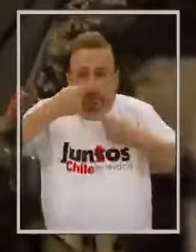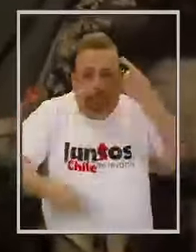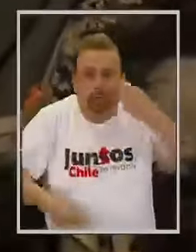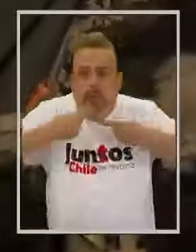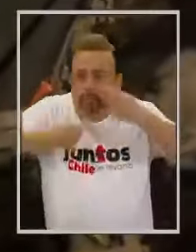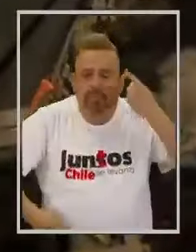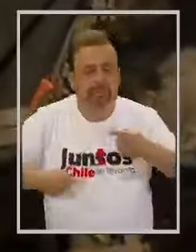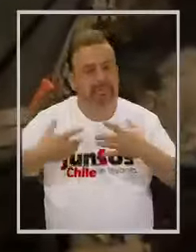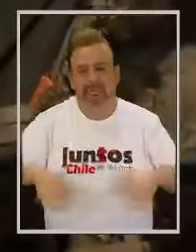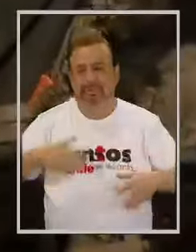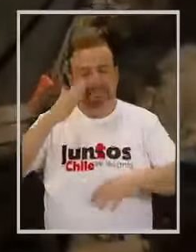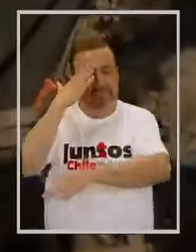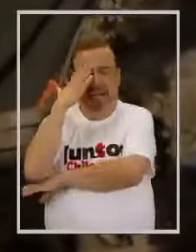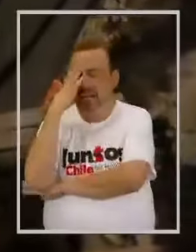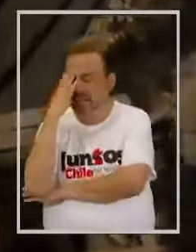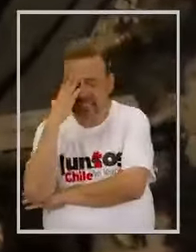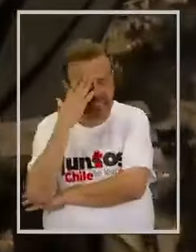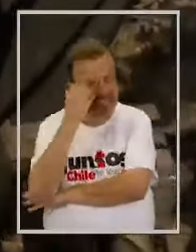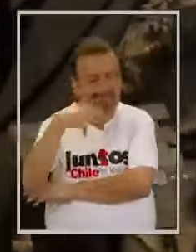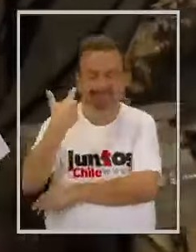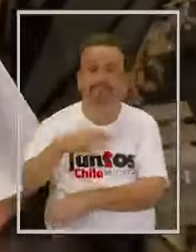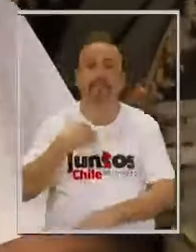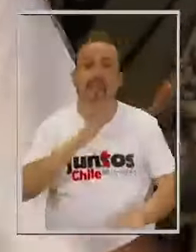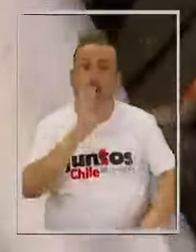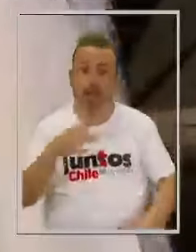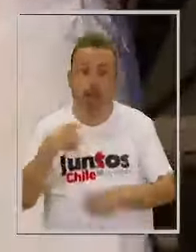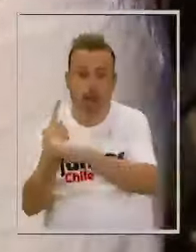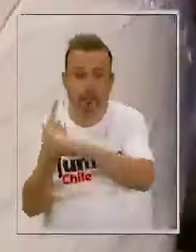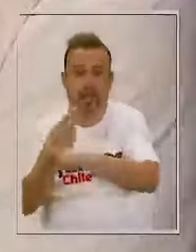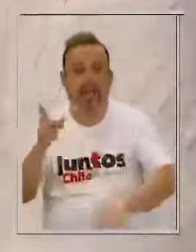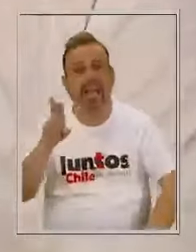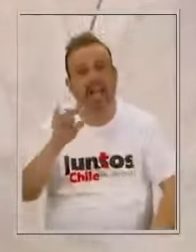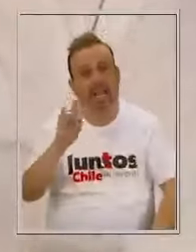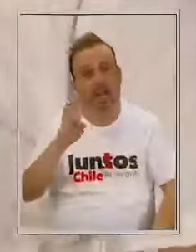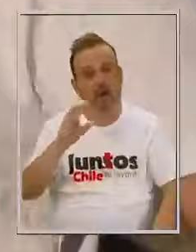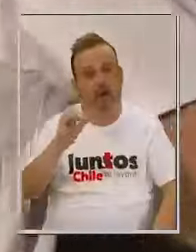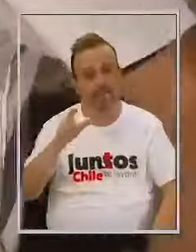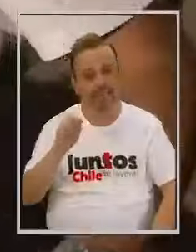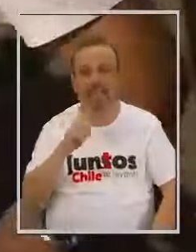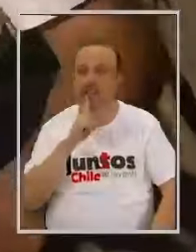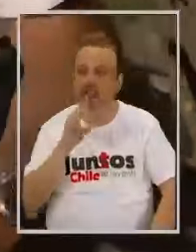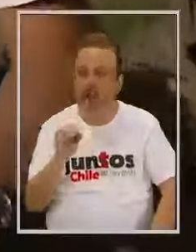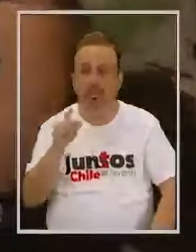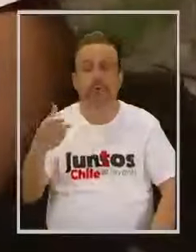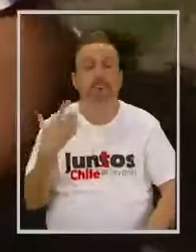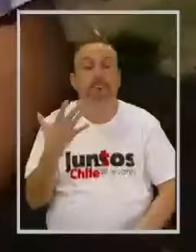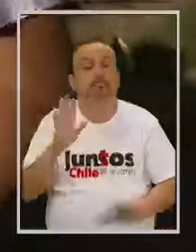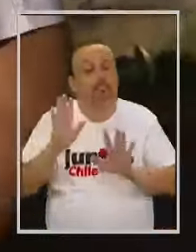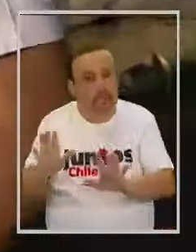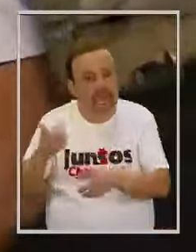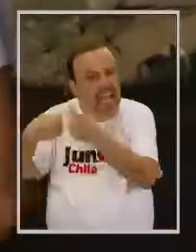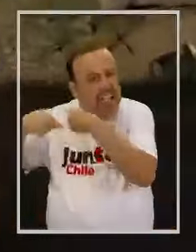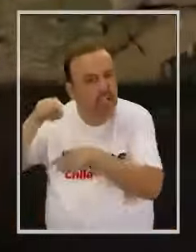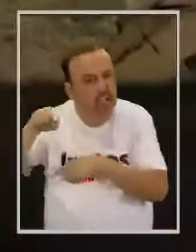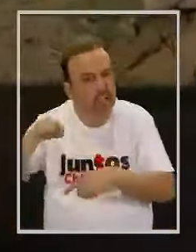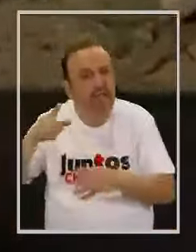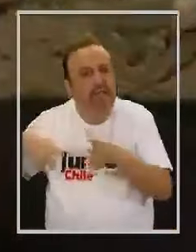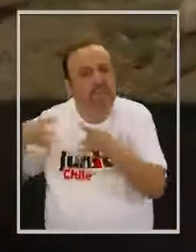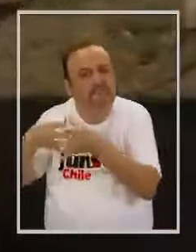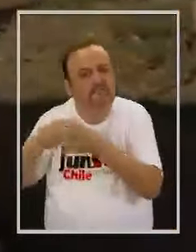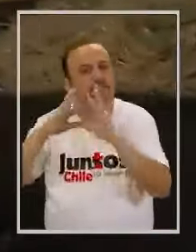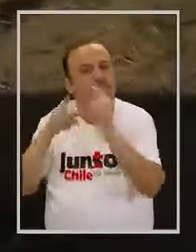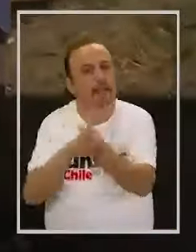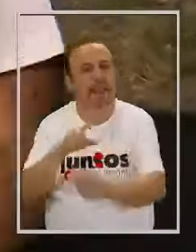una verdadera pesadilla ese día en la tarde. Voy a conversar con Rigoberto Leiva para comenzar a mostrar la historia de los Leiva.